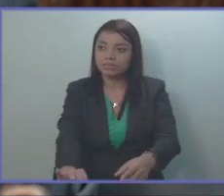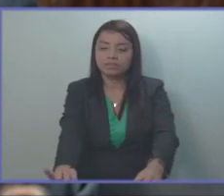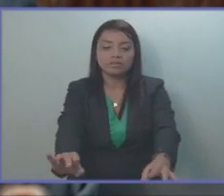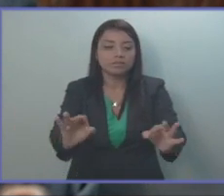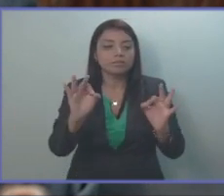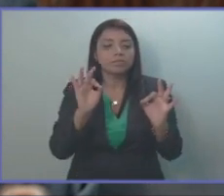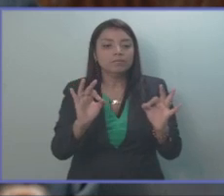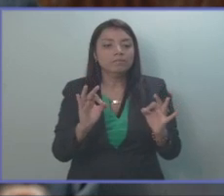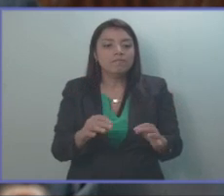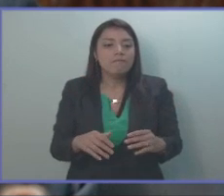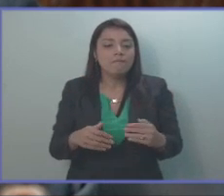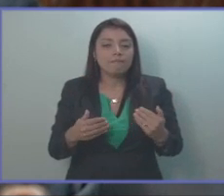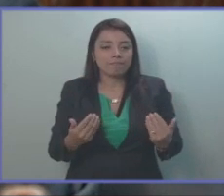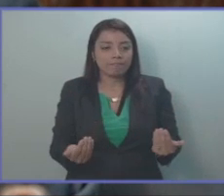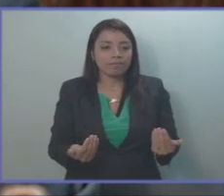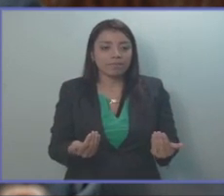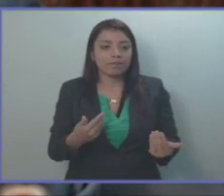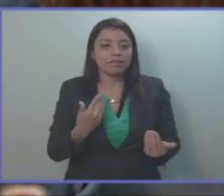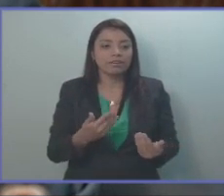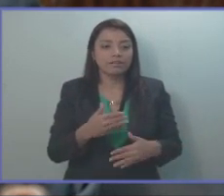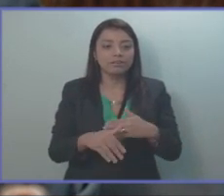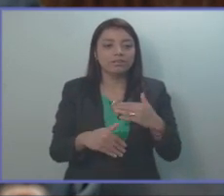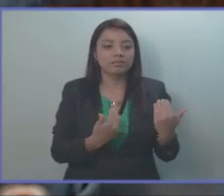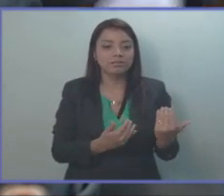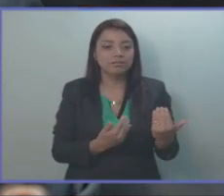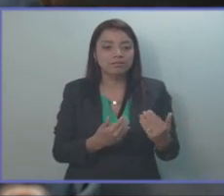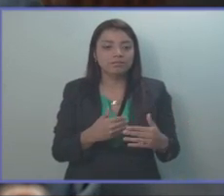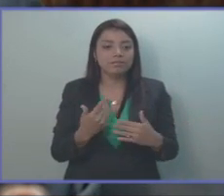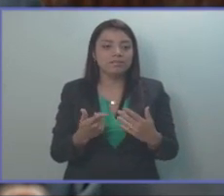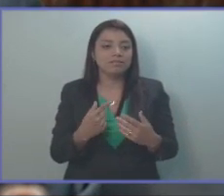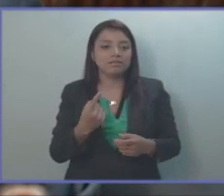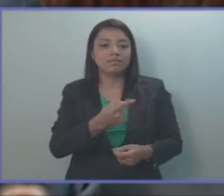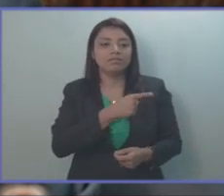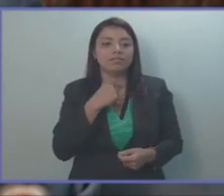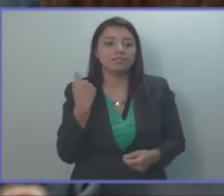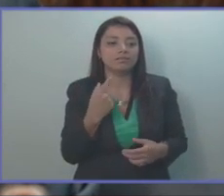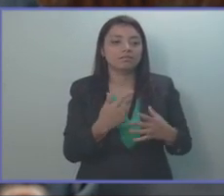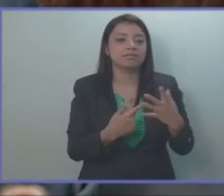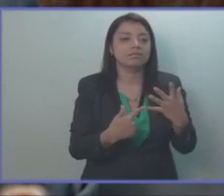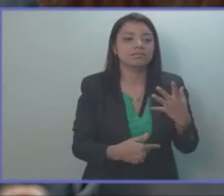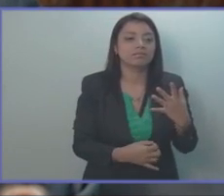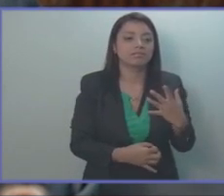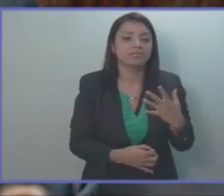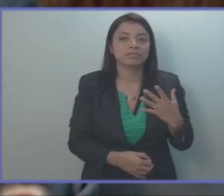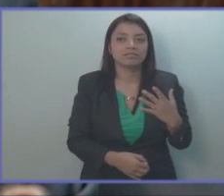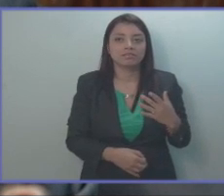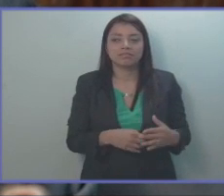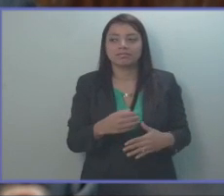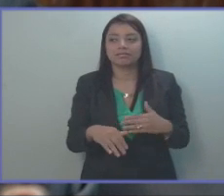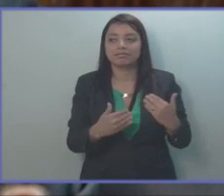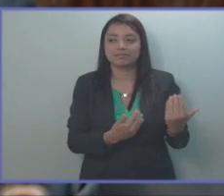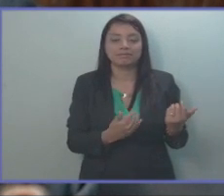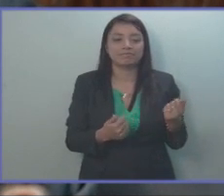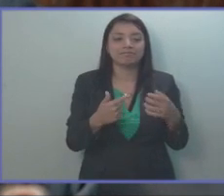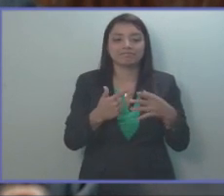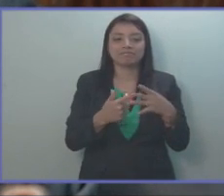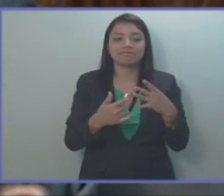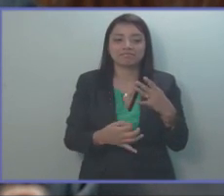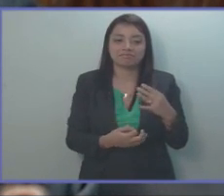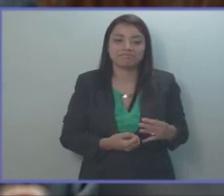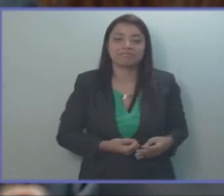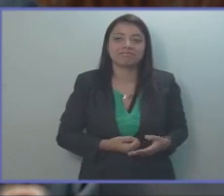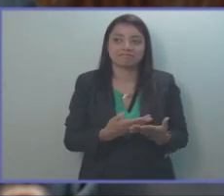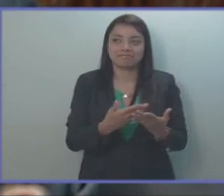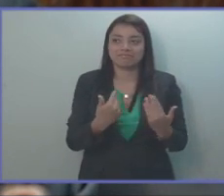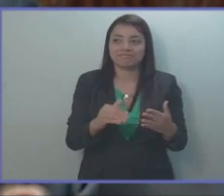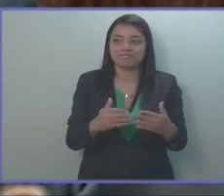como la reducción en los índices de homicidios y de otros delitos que se cometían por órdenes emanadas del